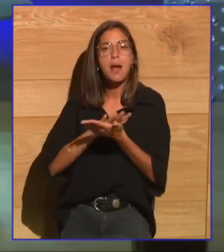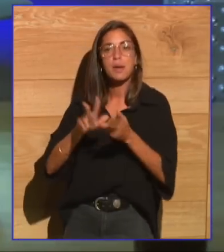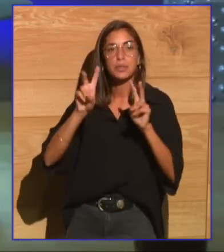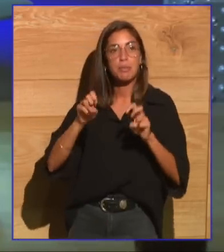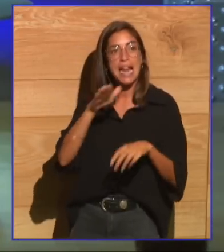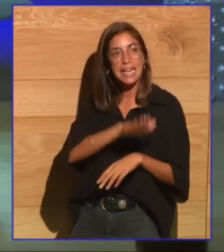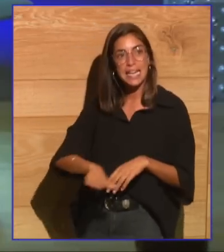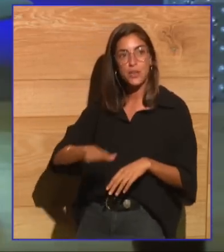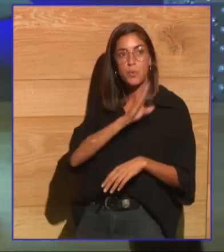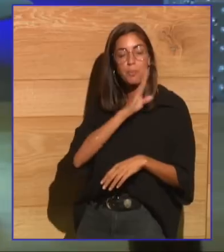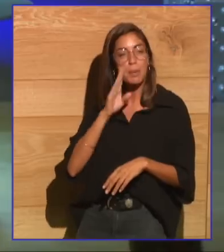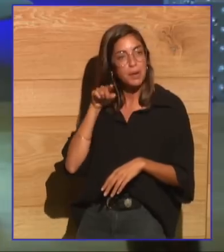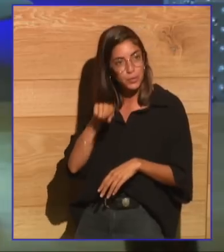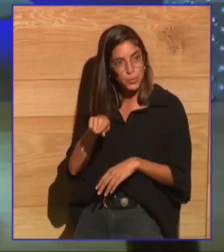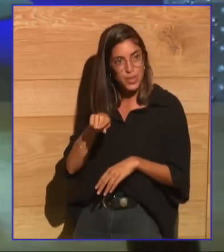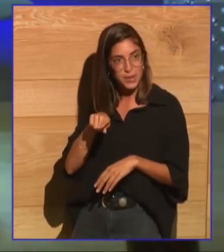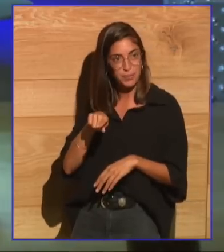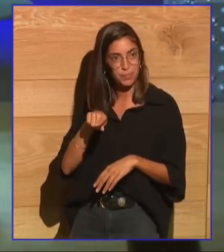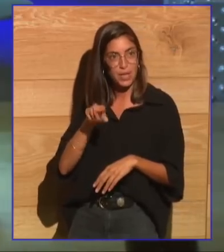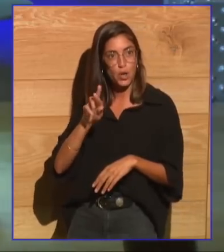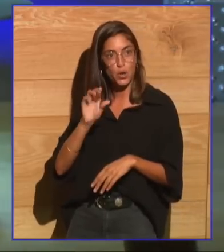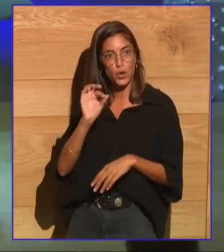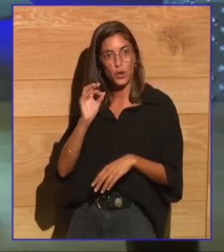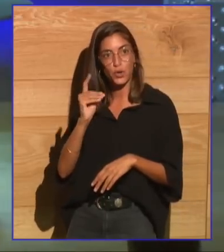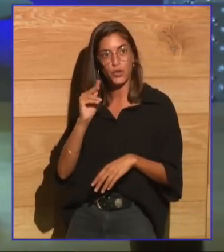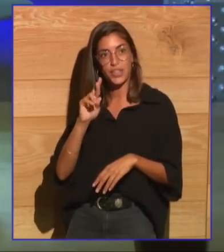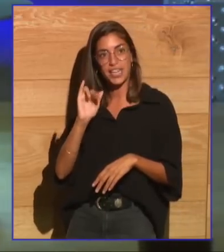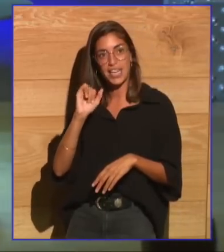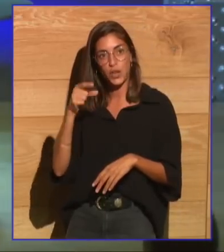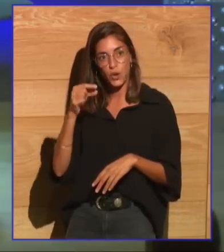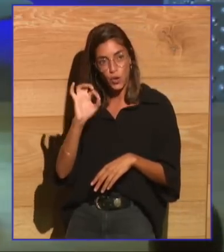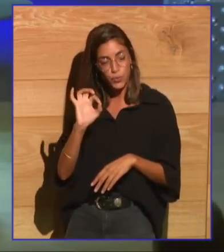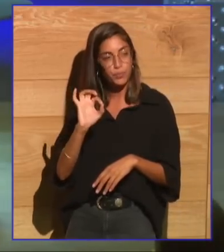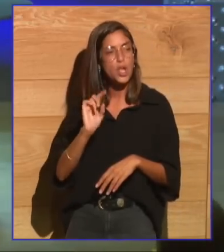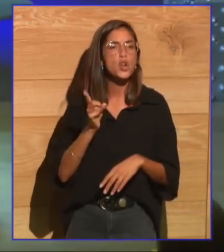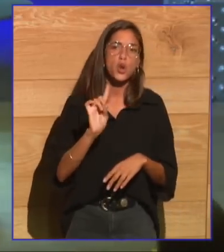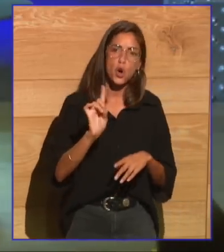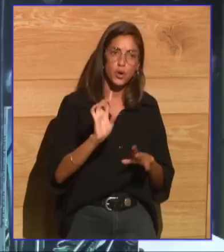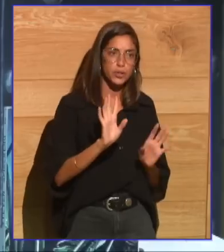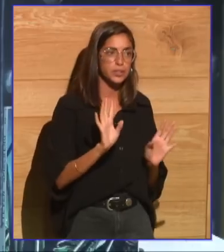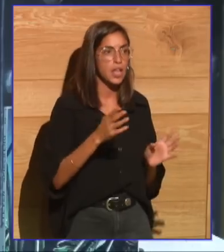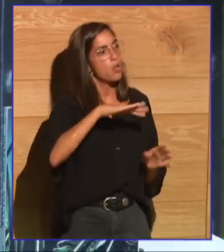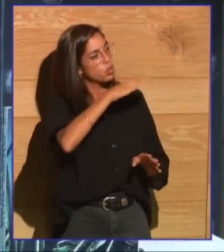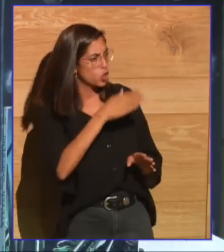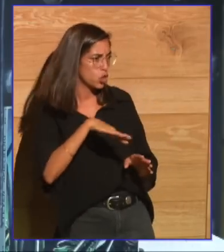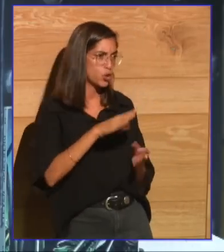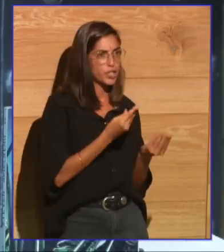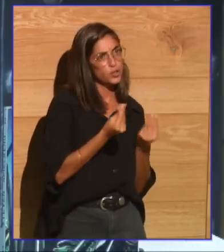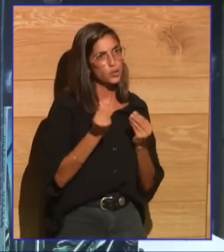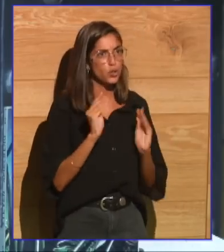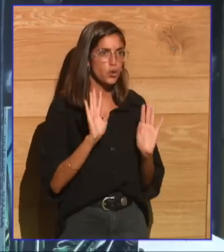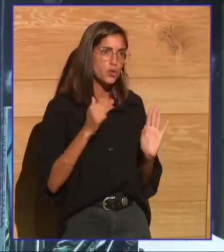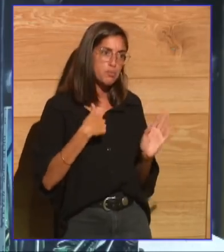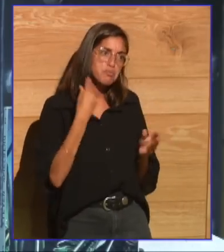rodrigo y tú tienes no lo hemos dicho con un tonito pero yo por lo menos tengo